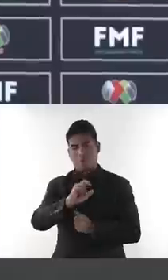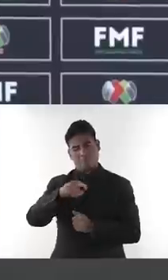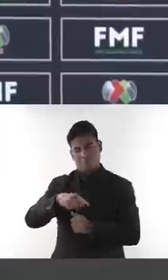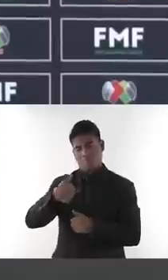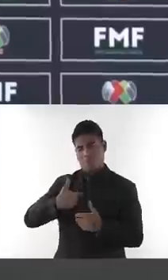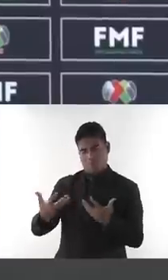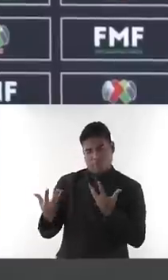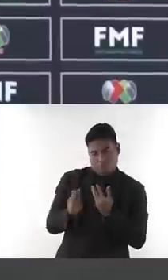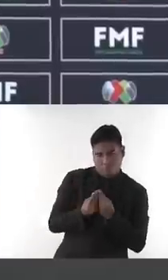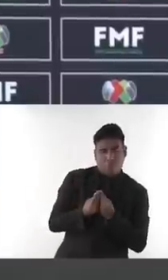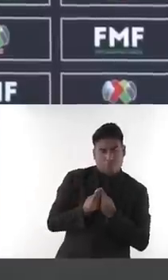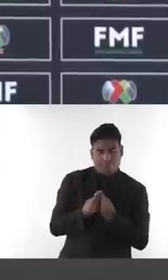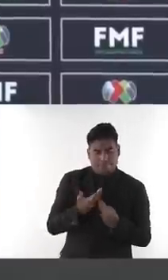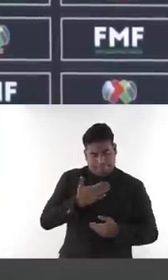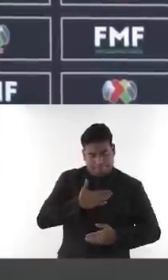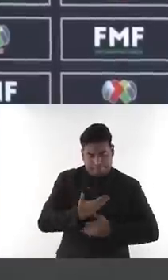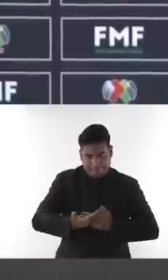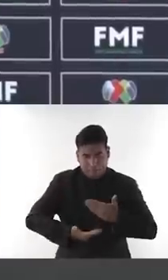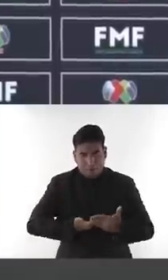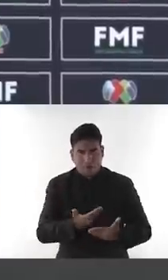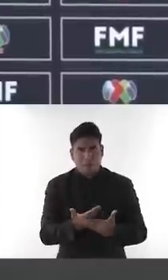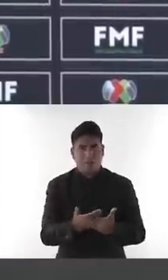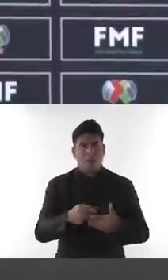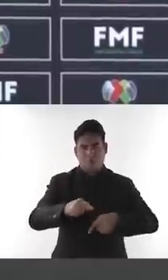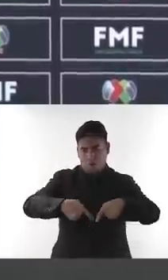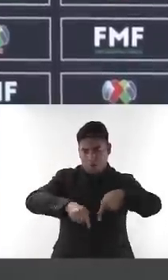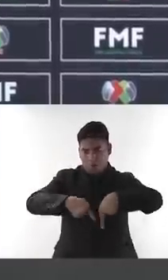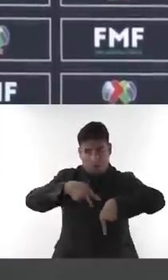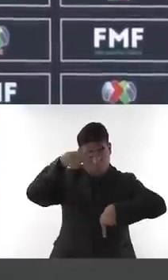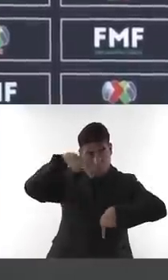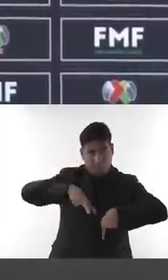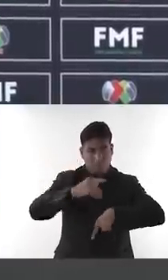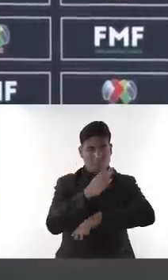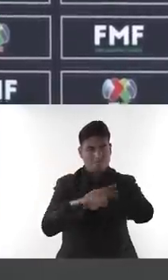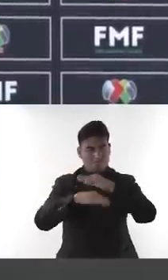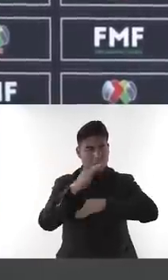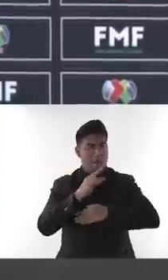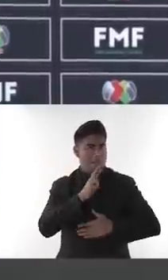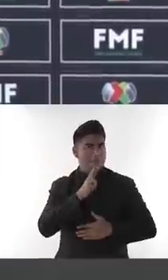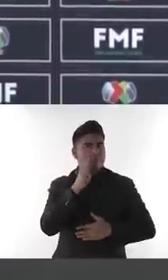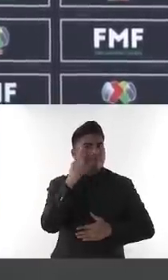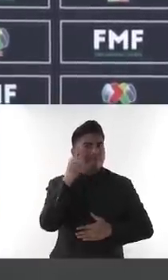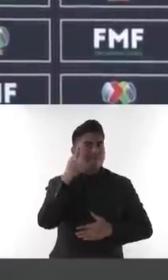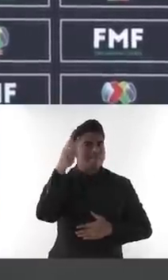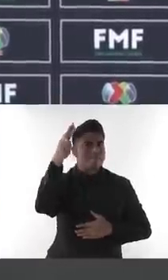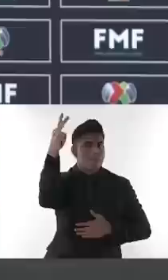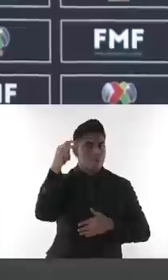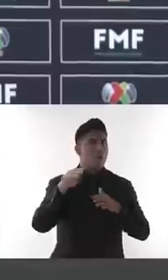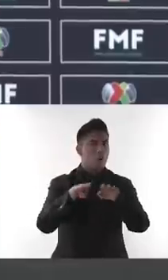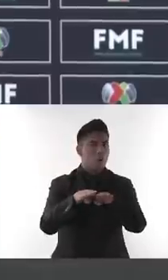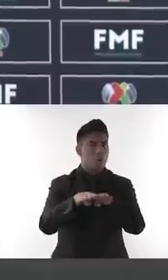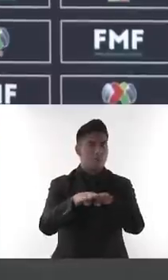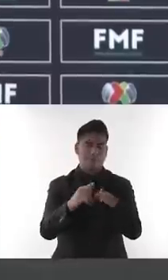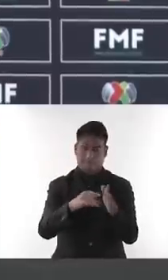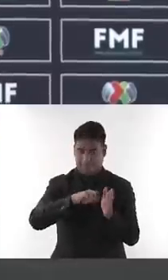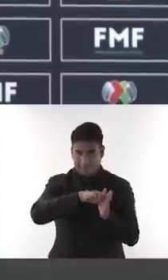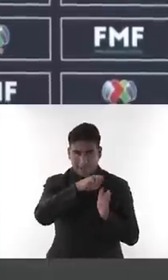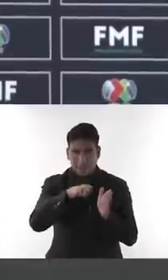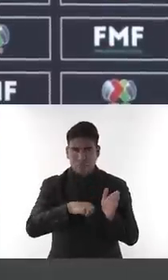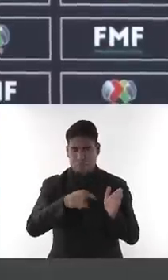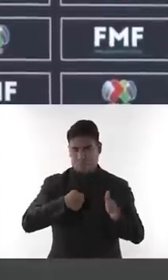cómo ayudar a que el fútbol mexicano mejore. Y, por ejemplo, voy a